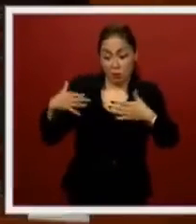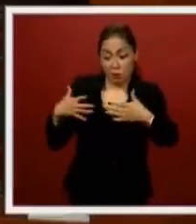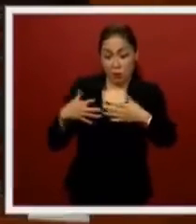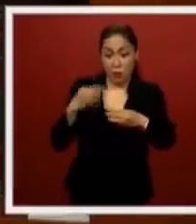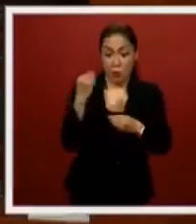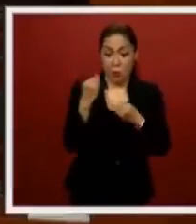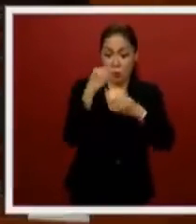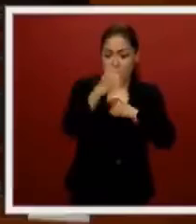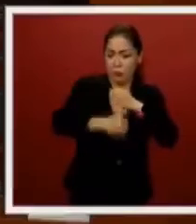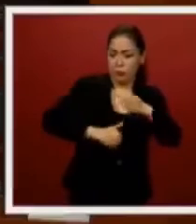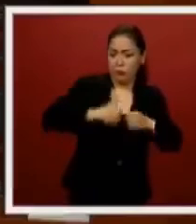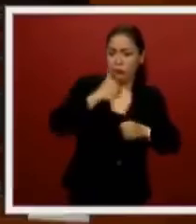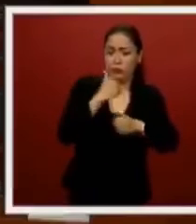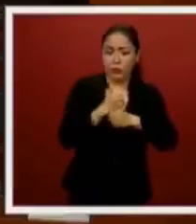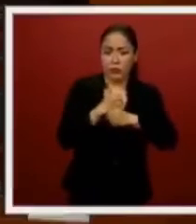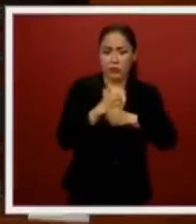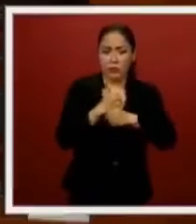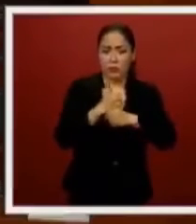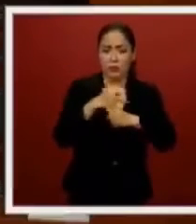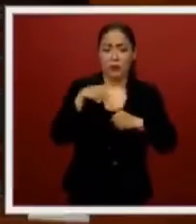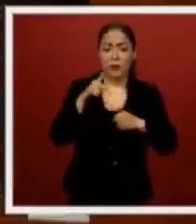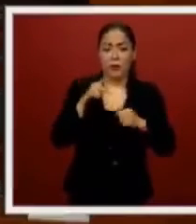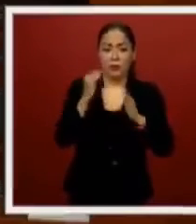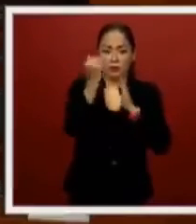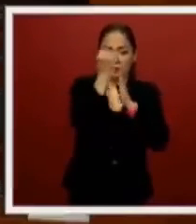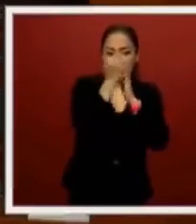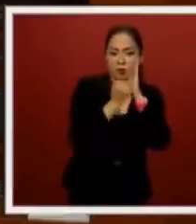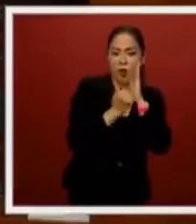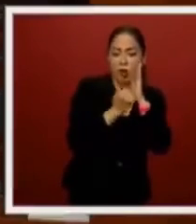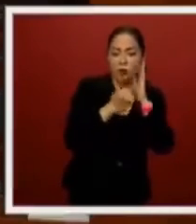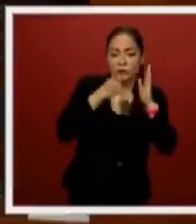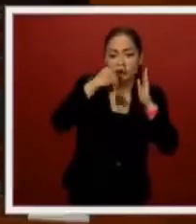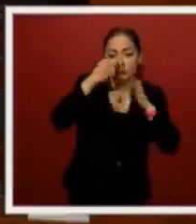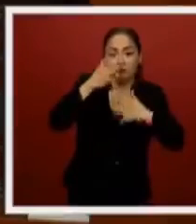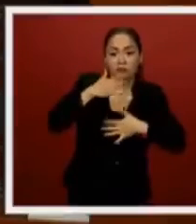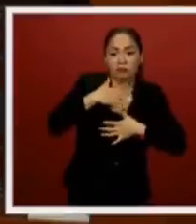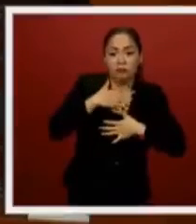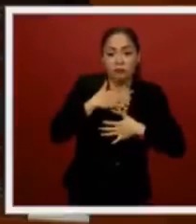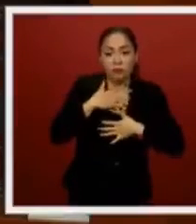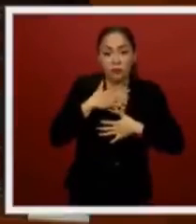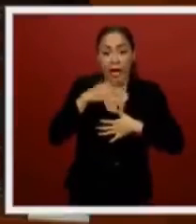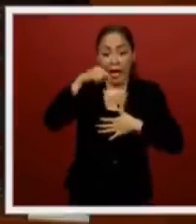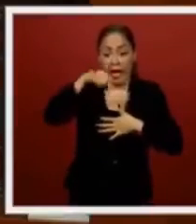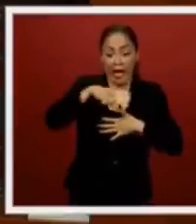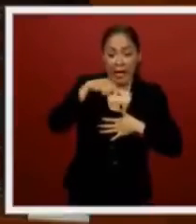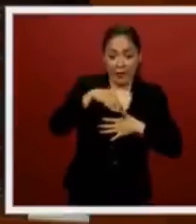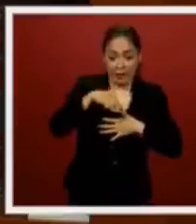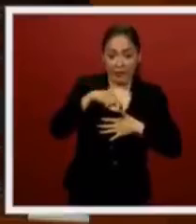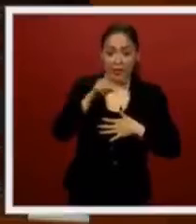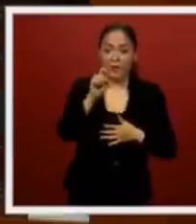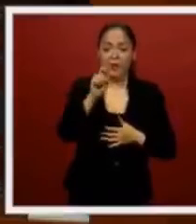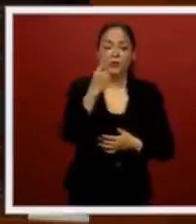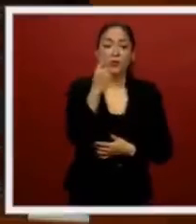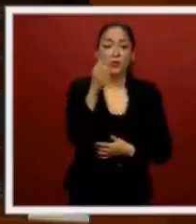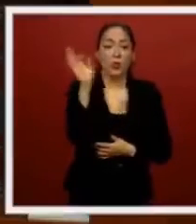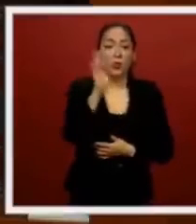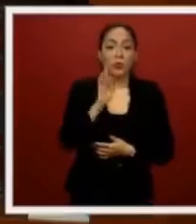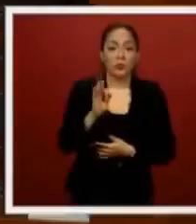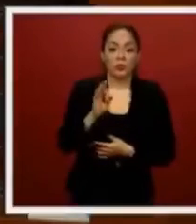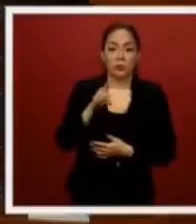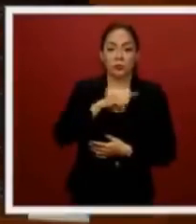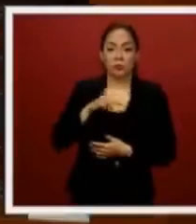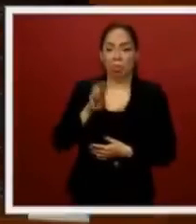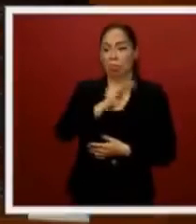años. Si disminuye la cantidad de oxígeno en la atmósfera, que es del 21%,